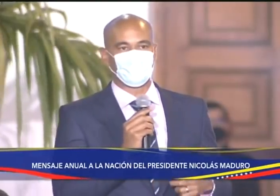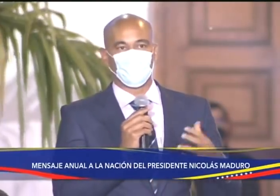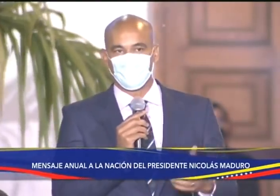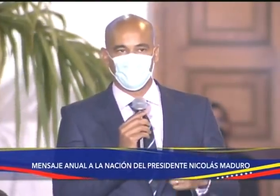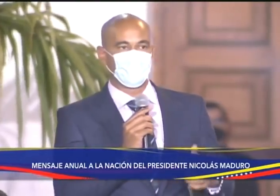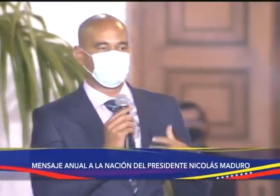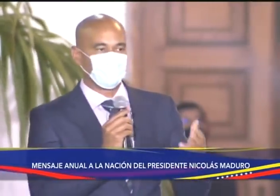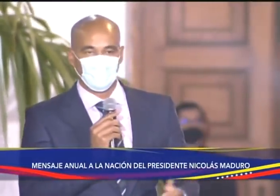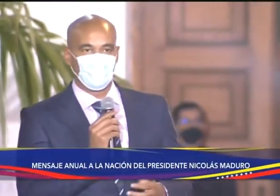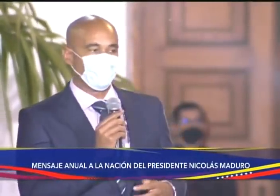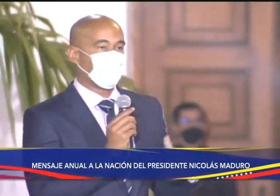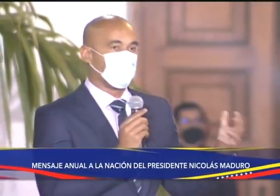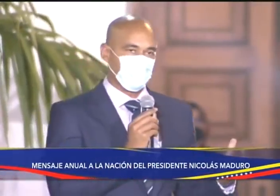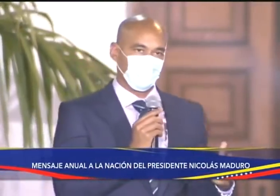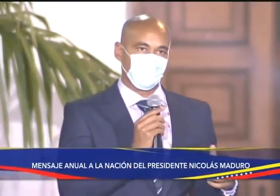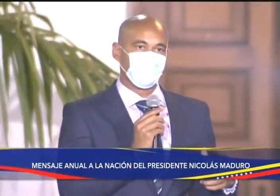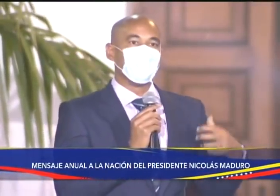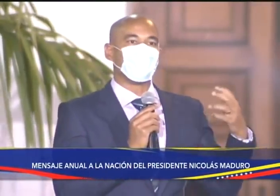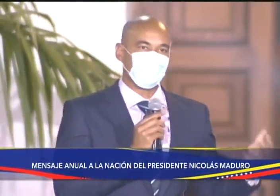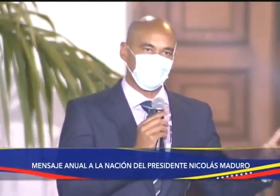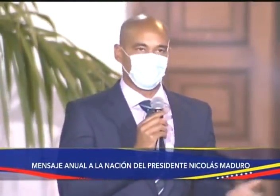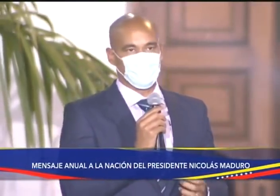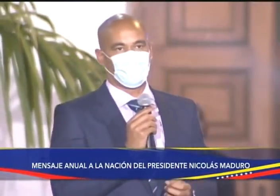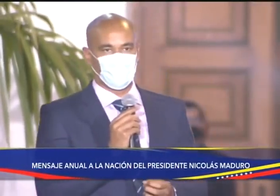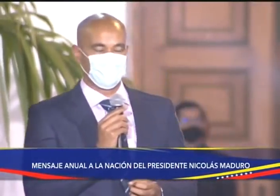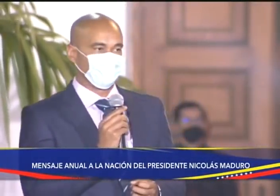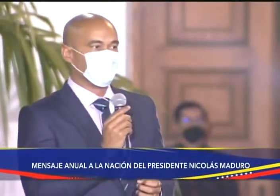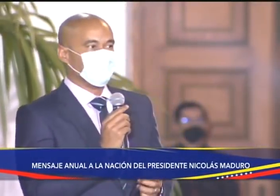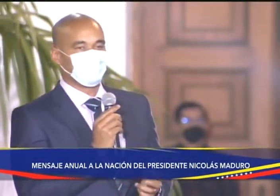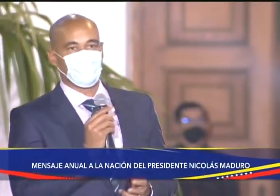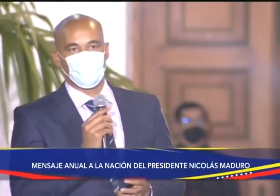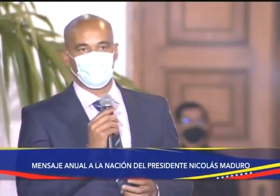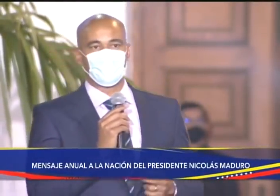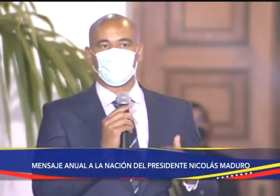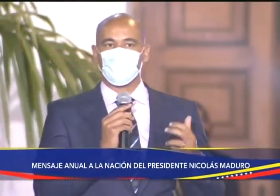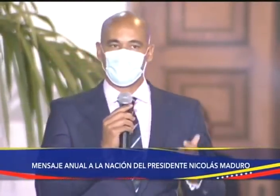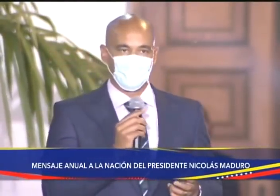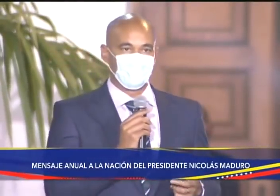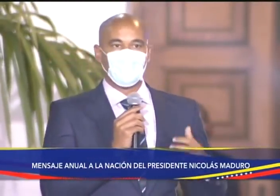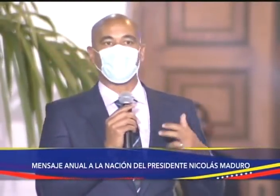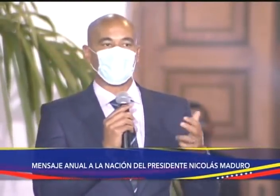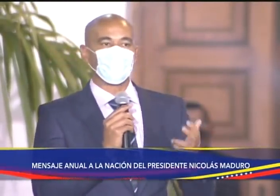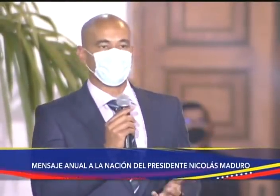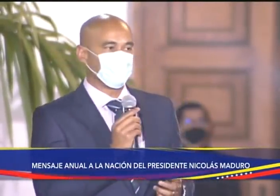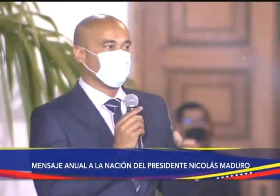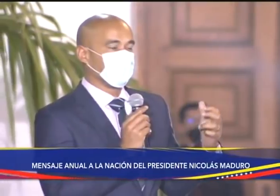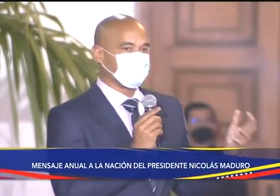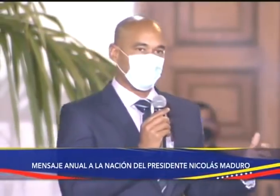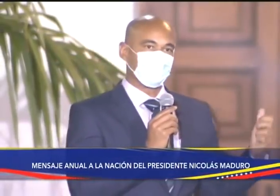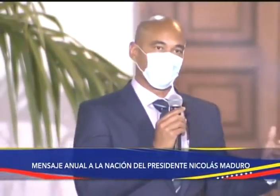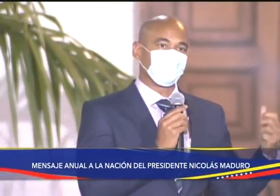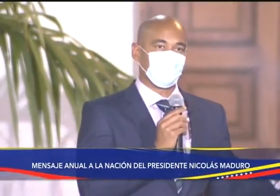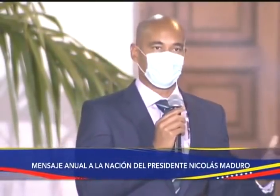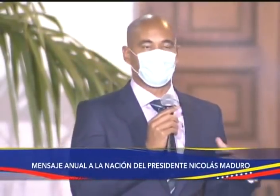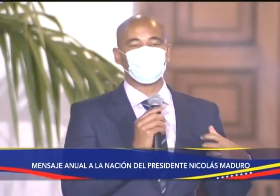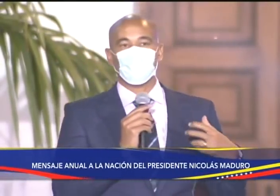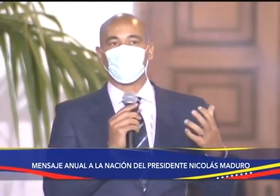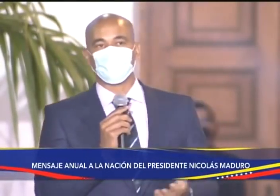este omicron es más contagioso aunque menos letal algunos dicen que